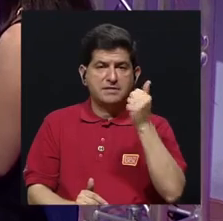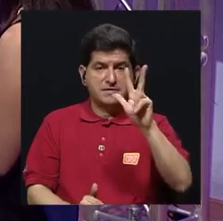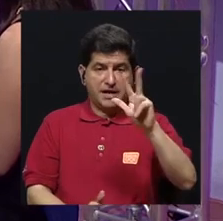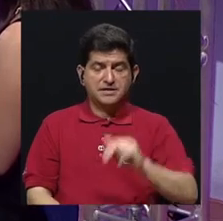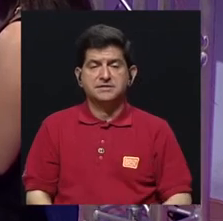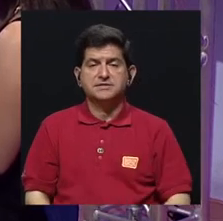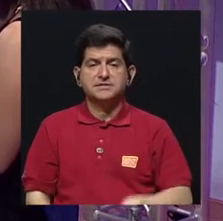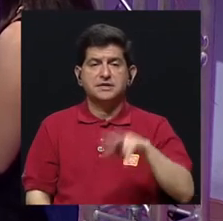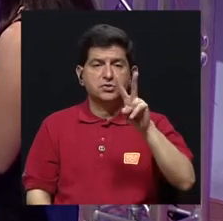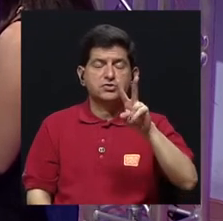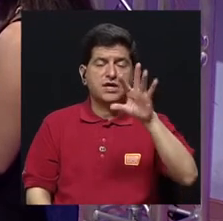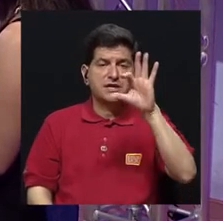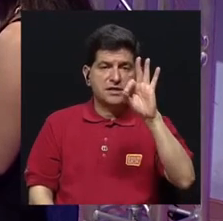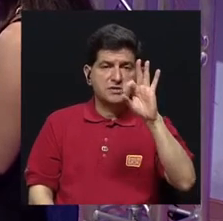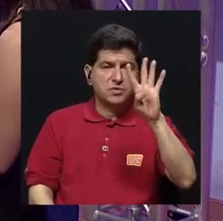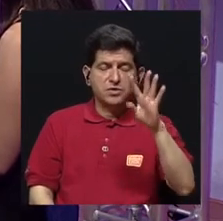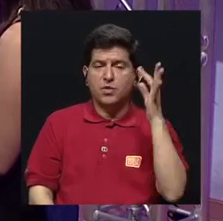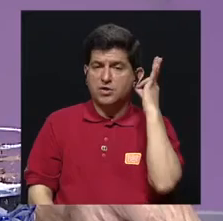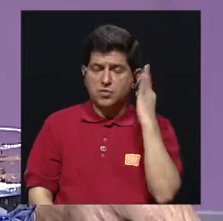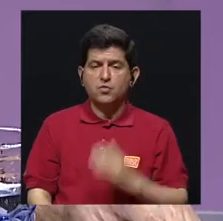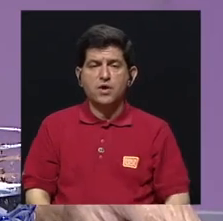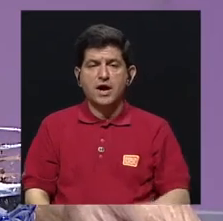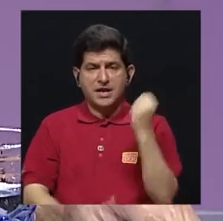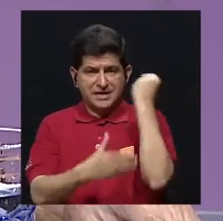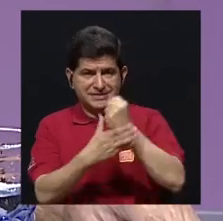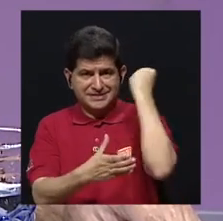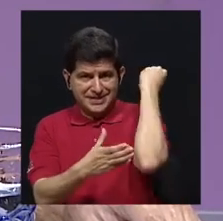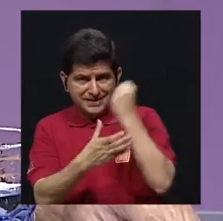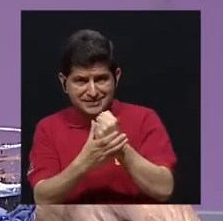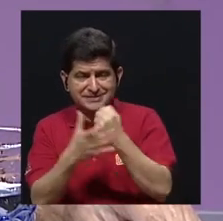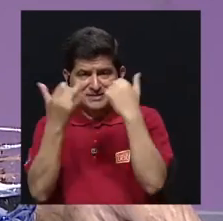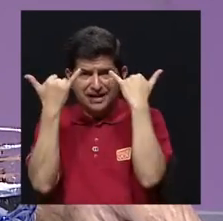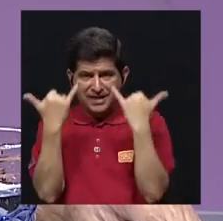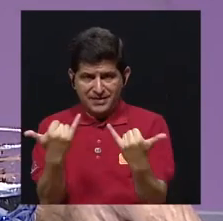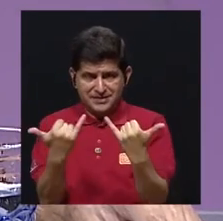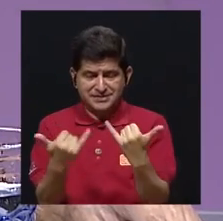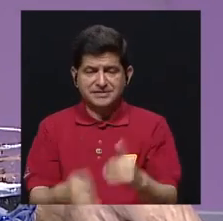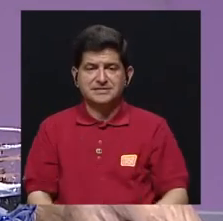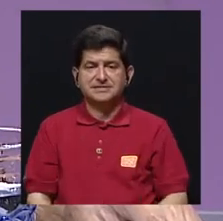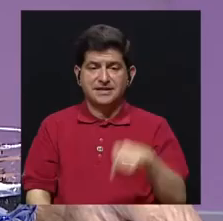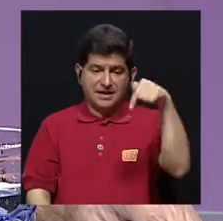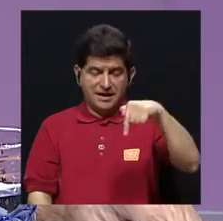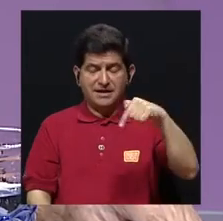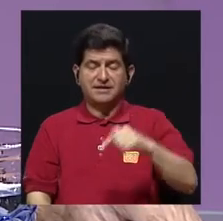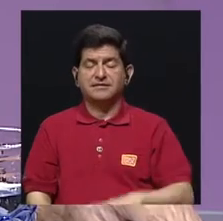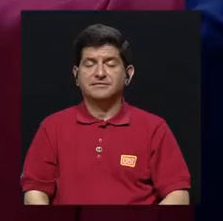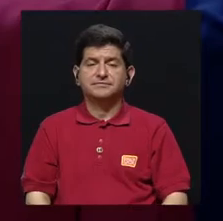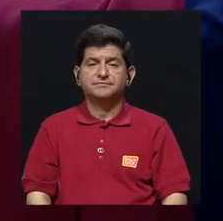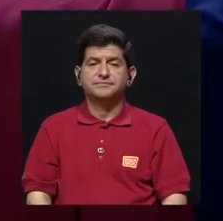menos dentro de nosotros, ¿verdad? Entonces ese altar lo que representa es